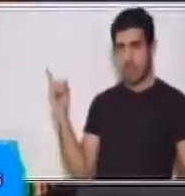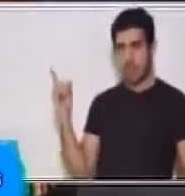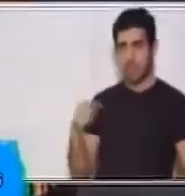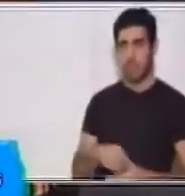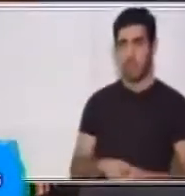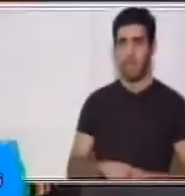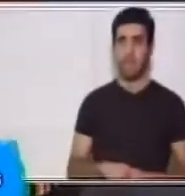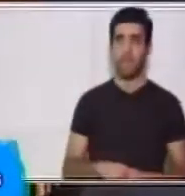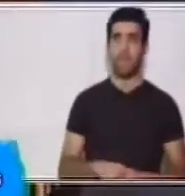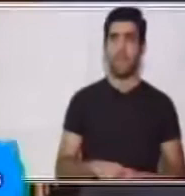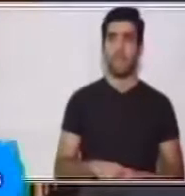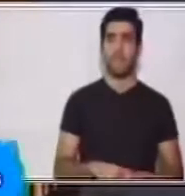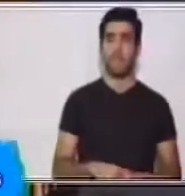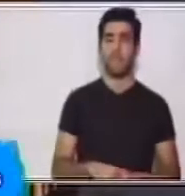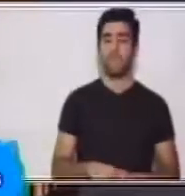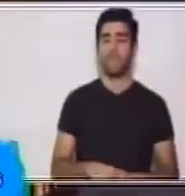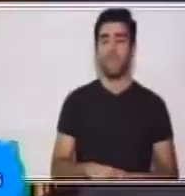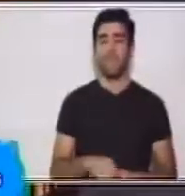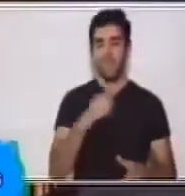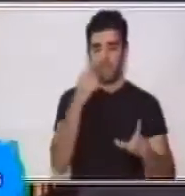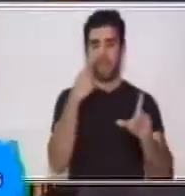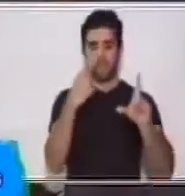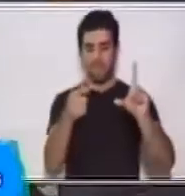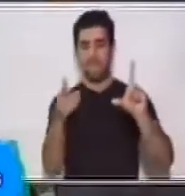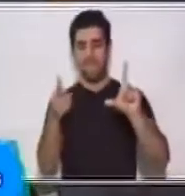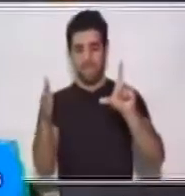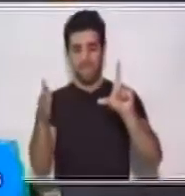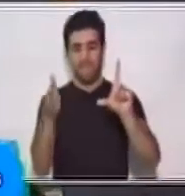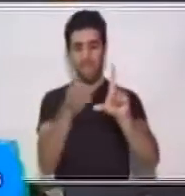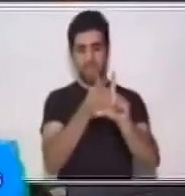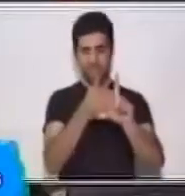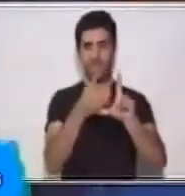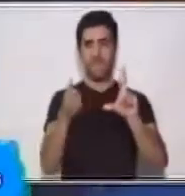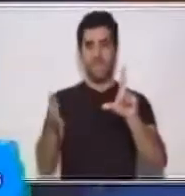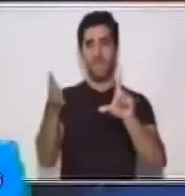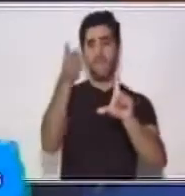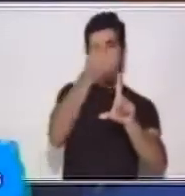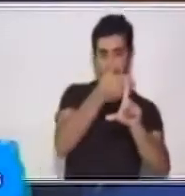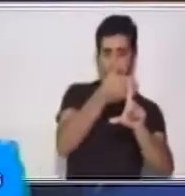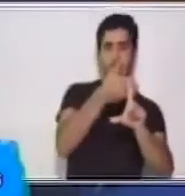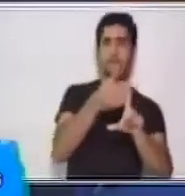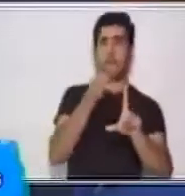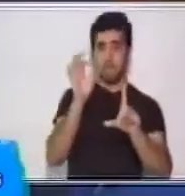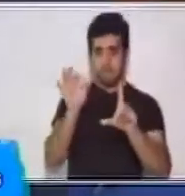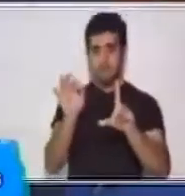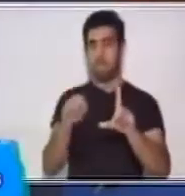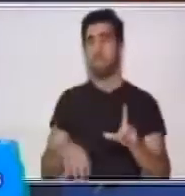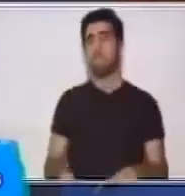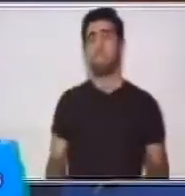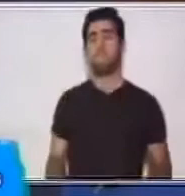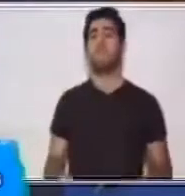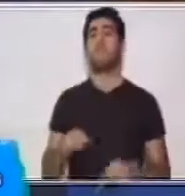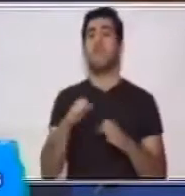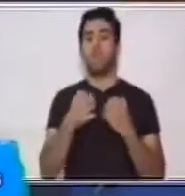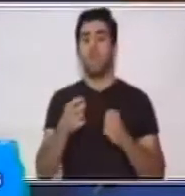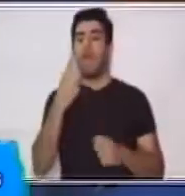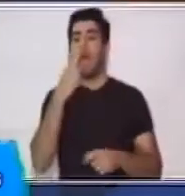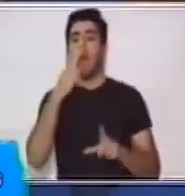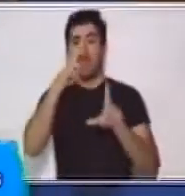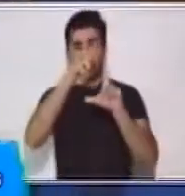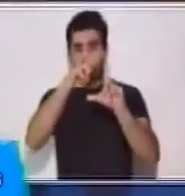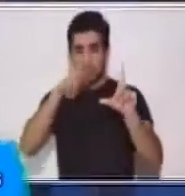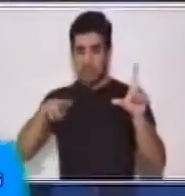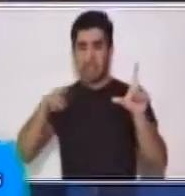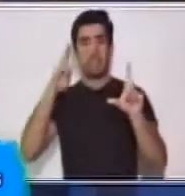ser el opuesto y este que se encuentra acá va a ser el adyacente. Entonces, la hipotenusa siempre va a ser la